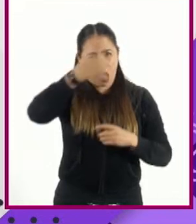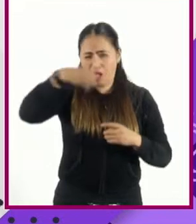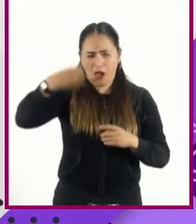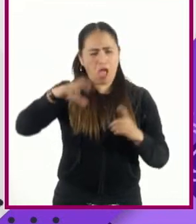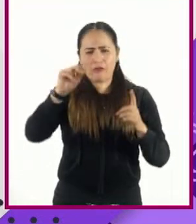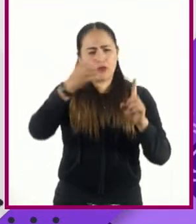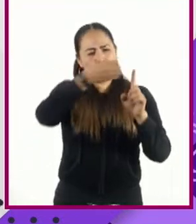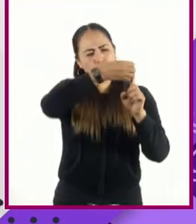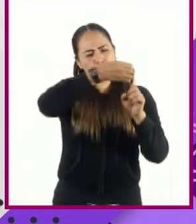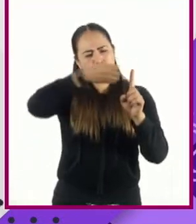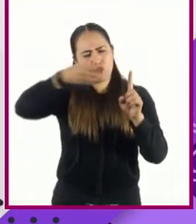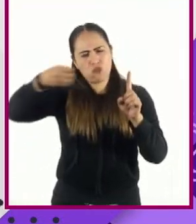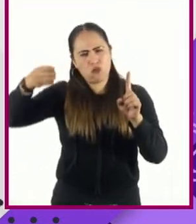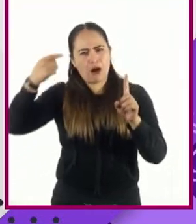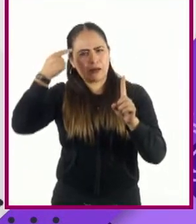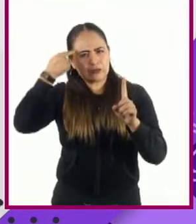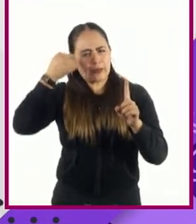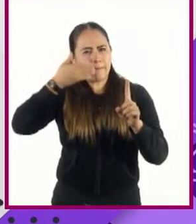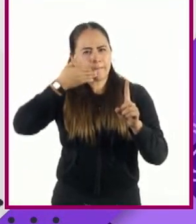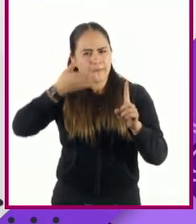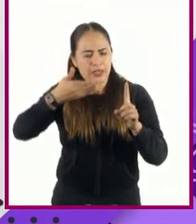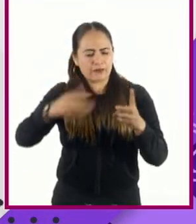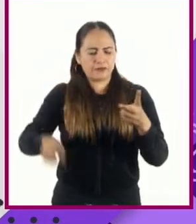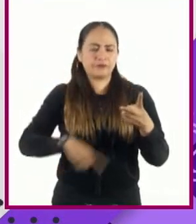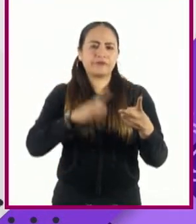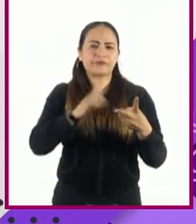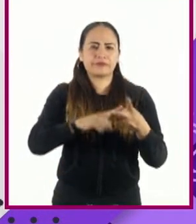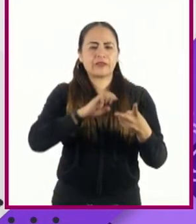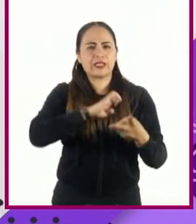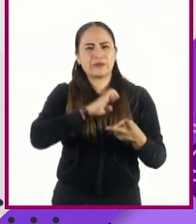pensar racionalmente. Lengua materna.